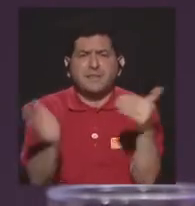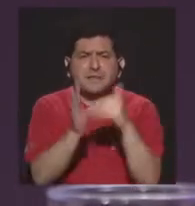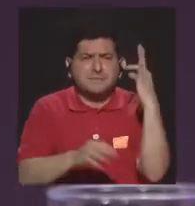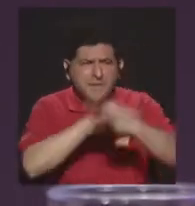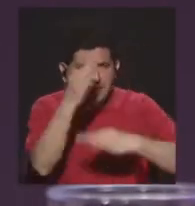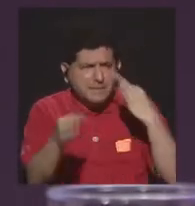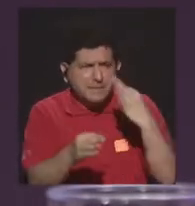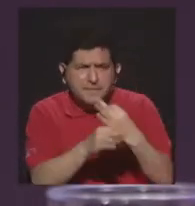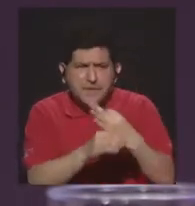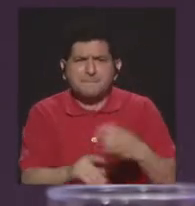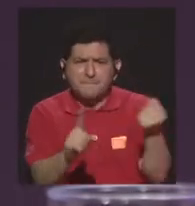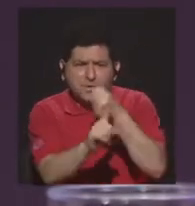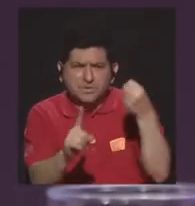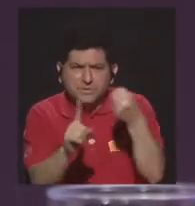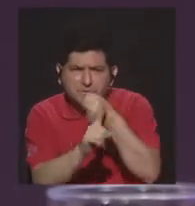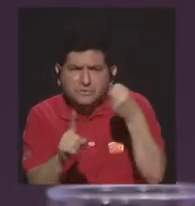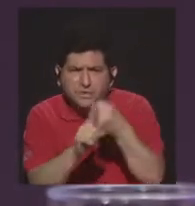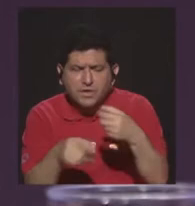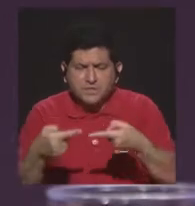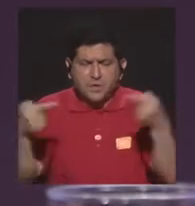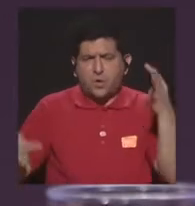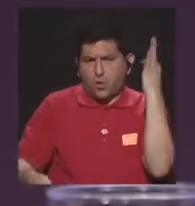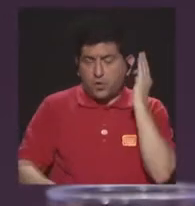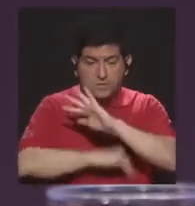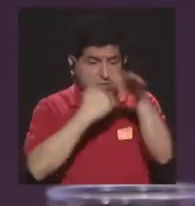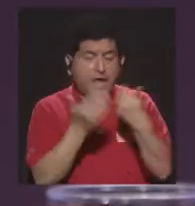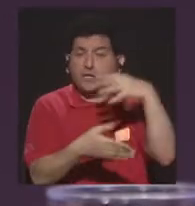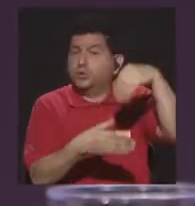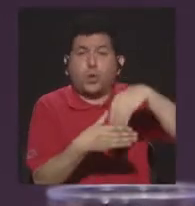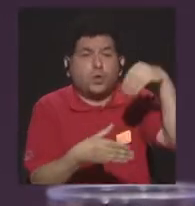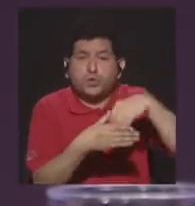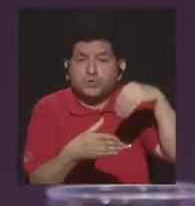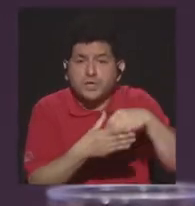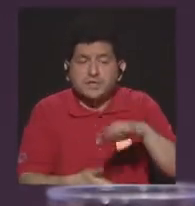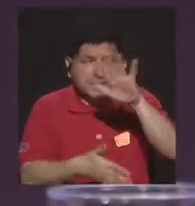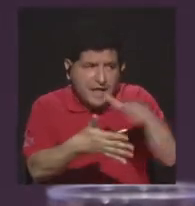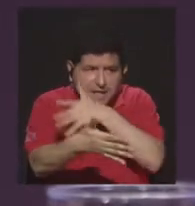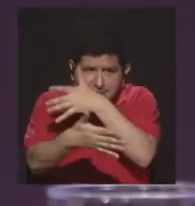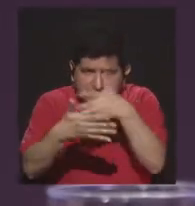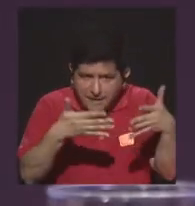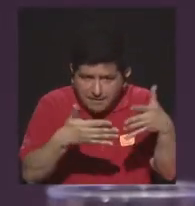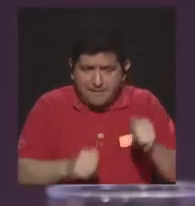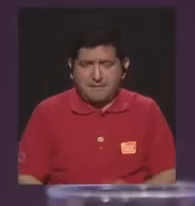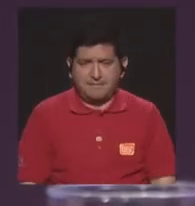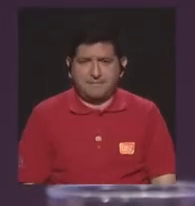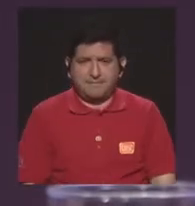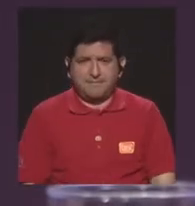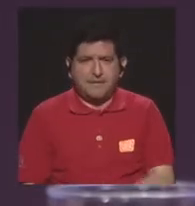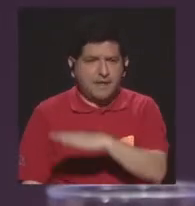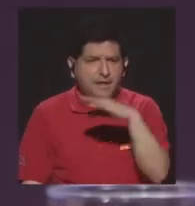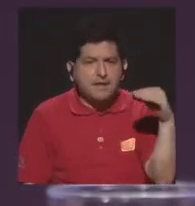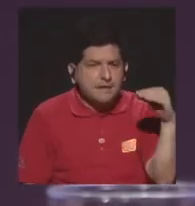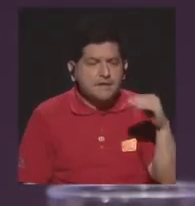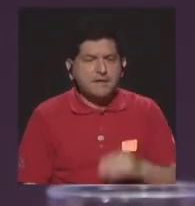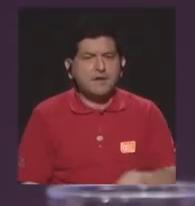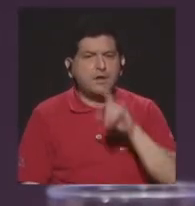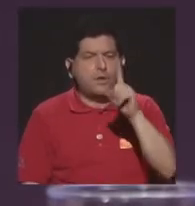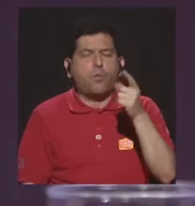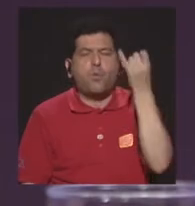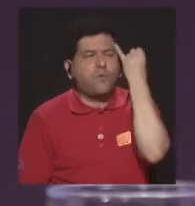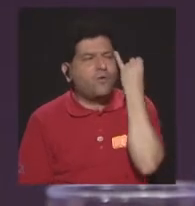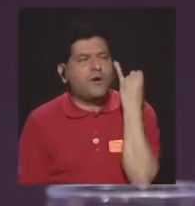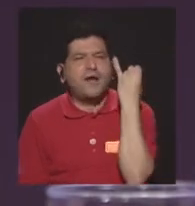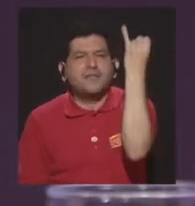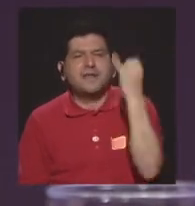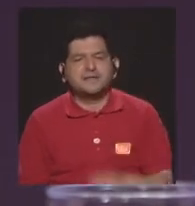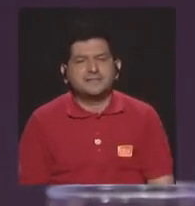tipos y modalidades de violencia contra las mujeres en todos los contenidos de la agenda mediática. Y una de las hipótesis,